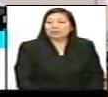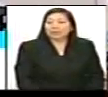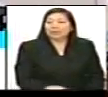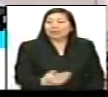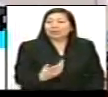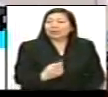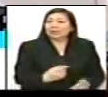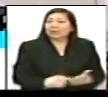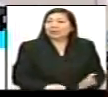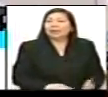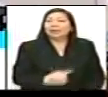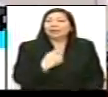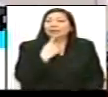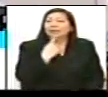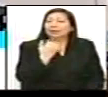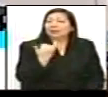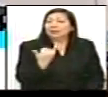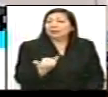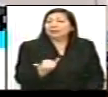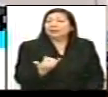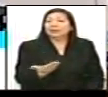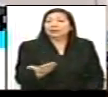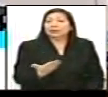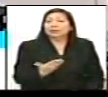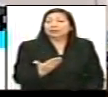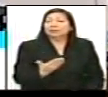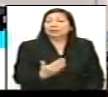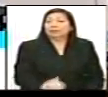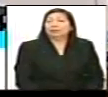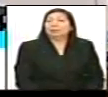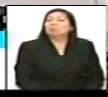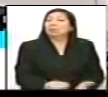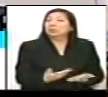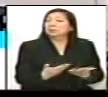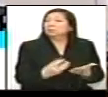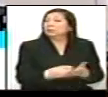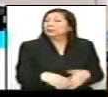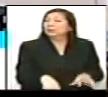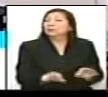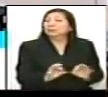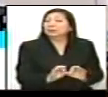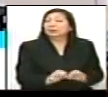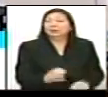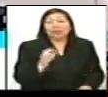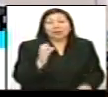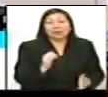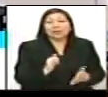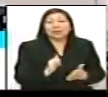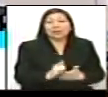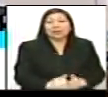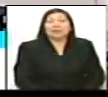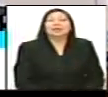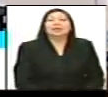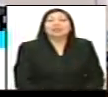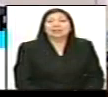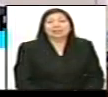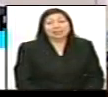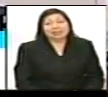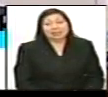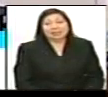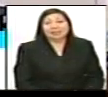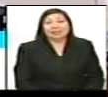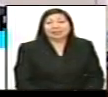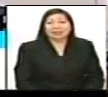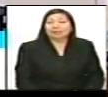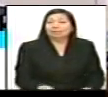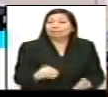hay que, reconociendo esta imagen de privilegio, creo que también es